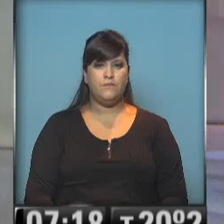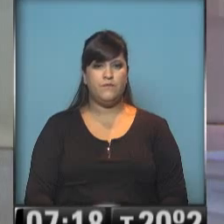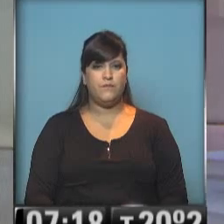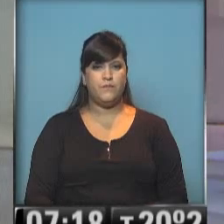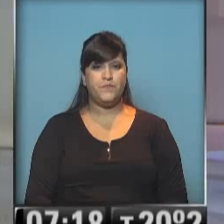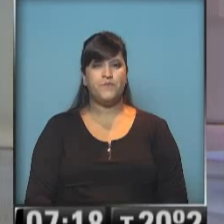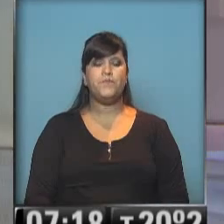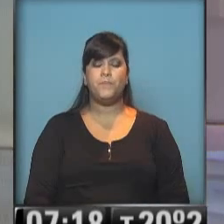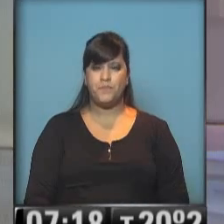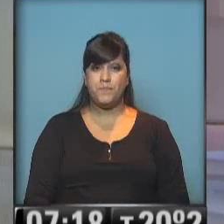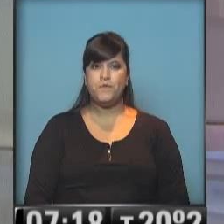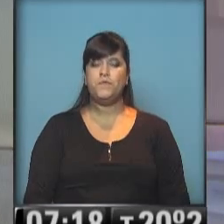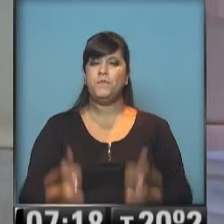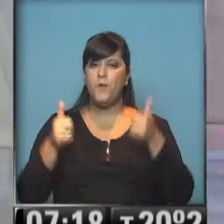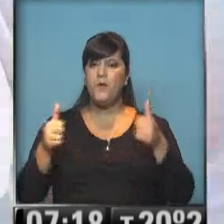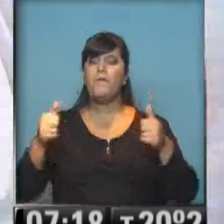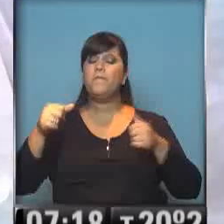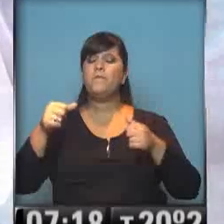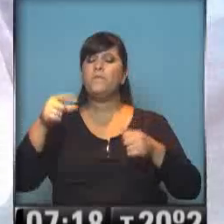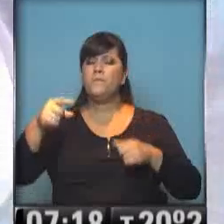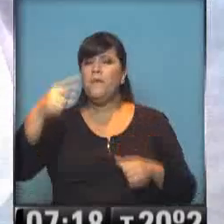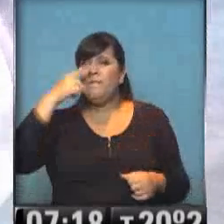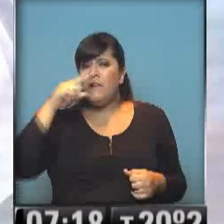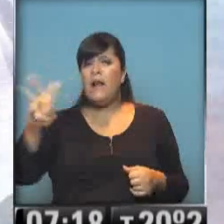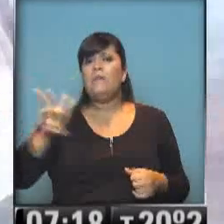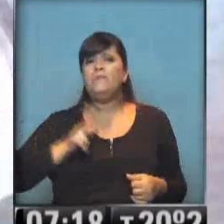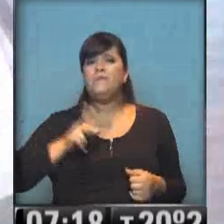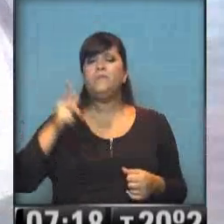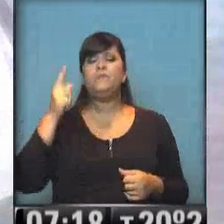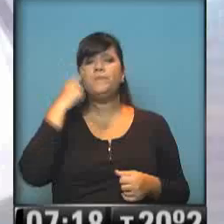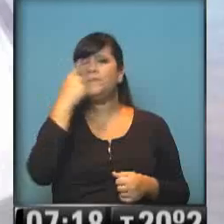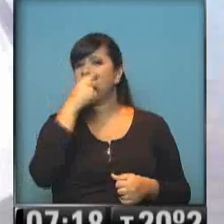Bien, Félix, para cerrar, ¿cuál es tu impresión? ¿Qué te llevas en las retinas?